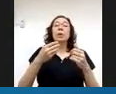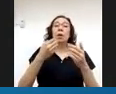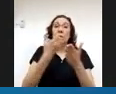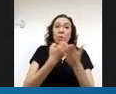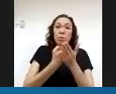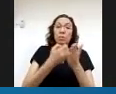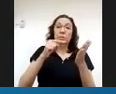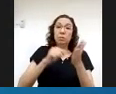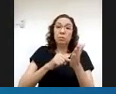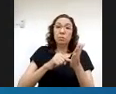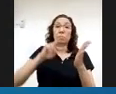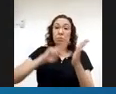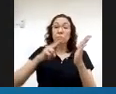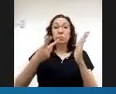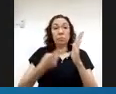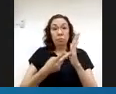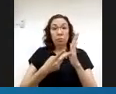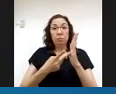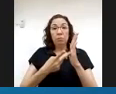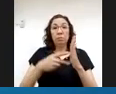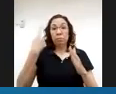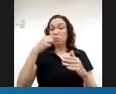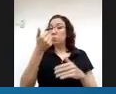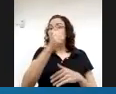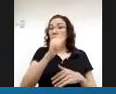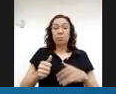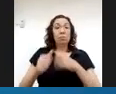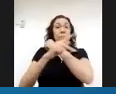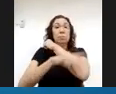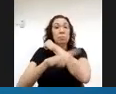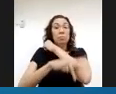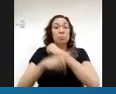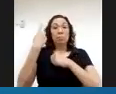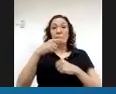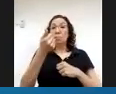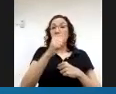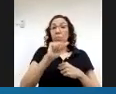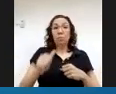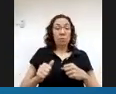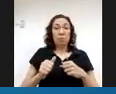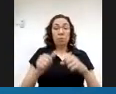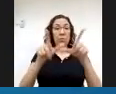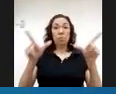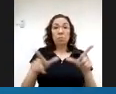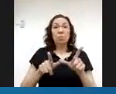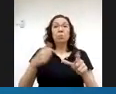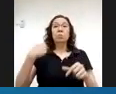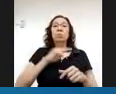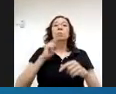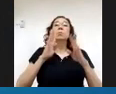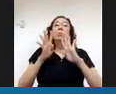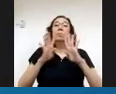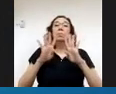eso significa para cualquier país, para cualquier continente, estamos